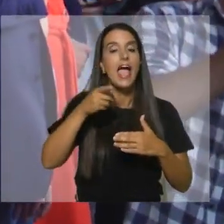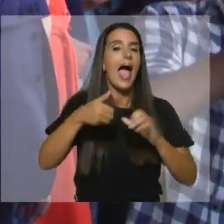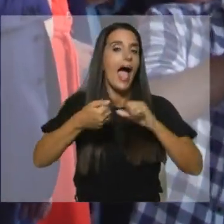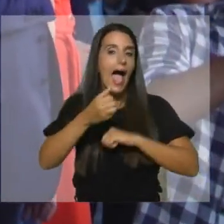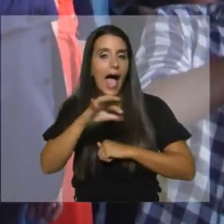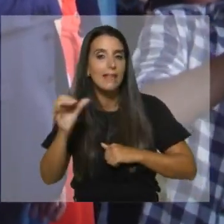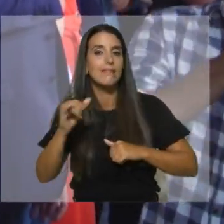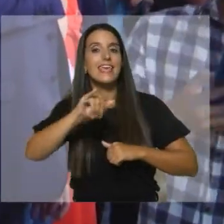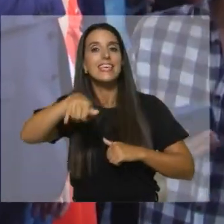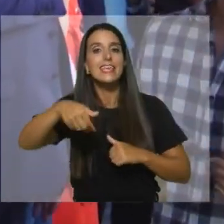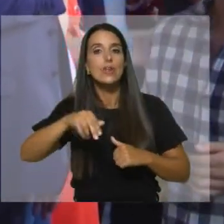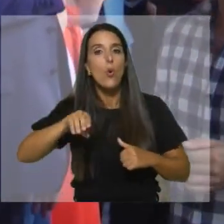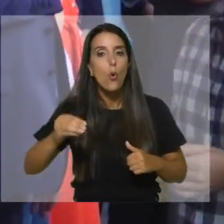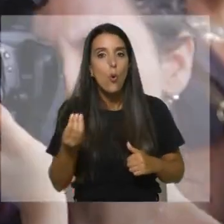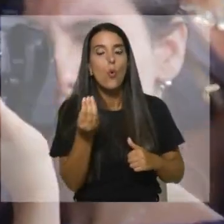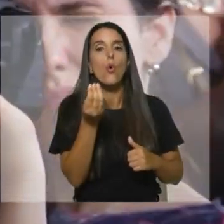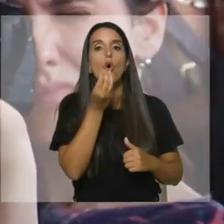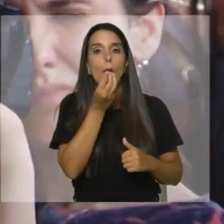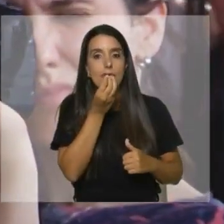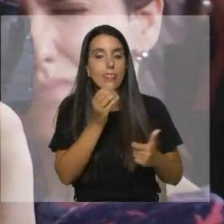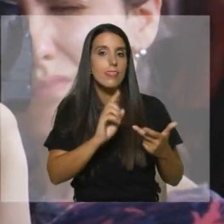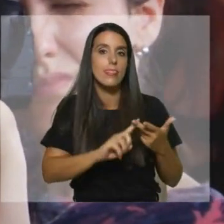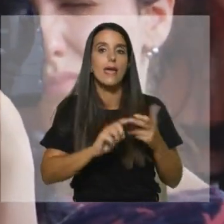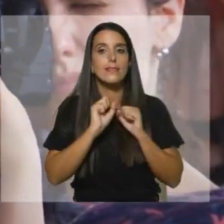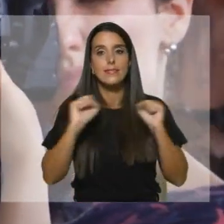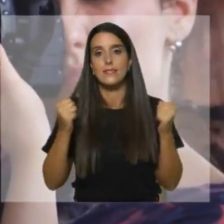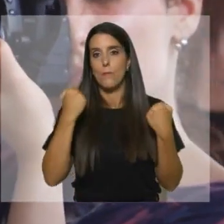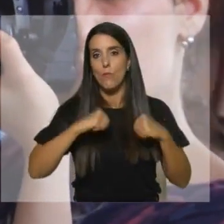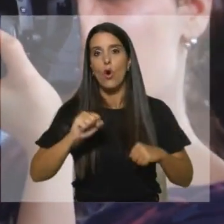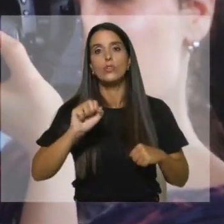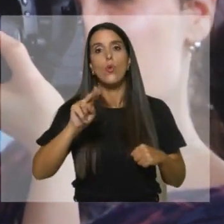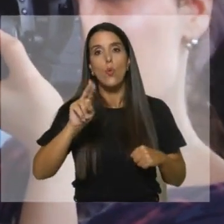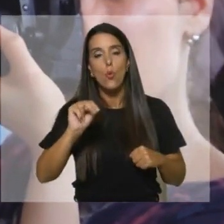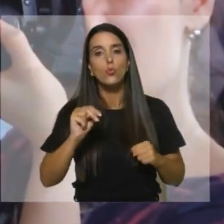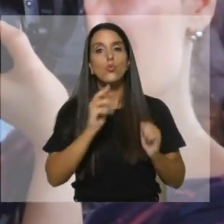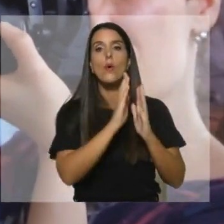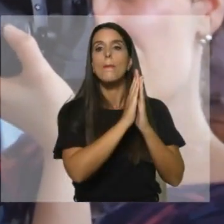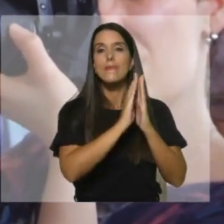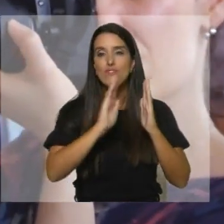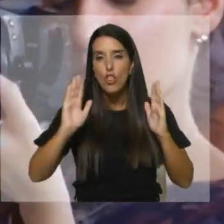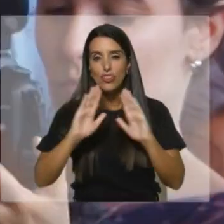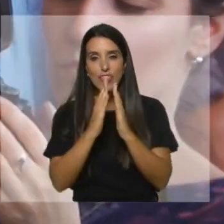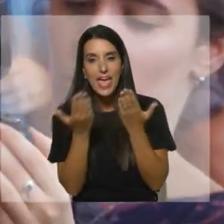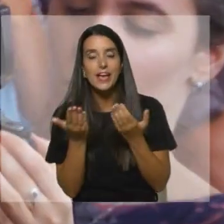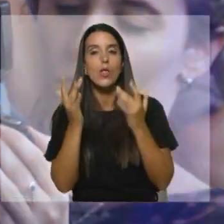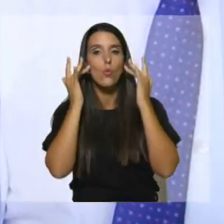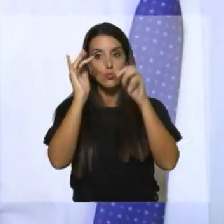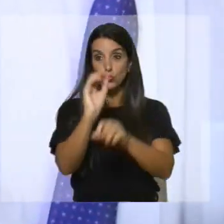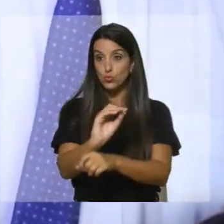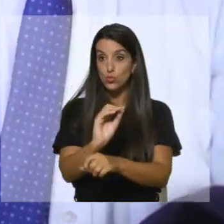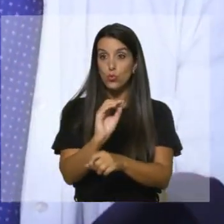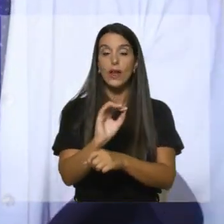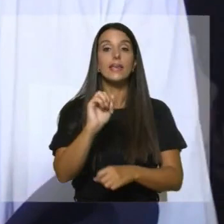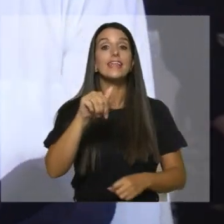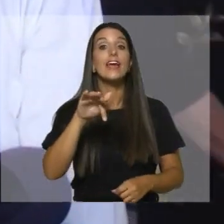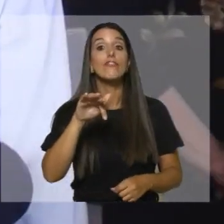INJU, Instituto de Alimentación, UTU, Secretaría de Deporte, una biblioteca del Ministerio de Educación y Cultura,